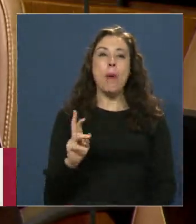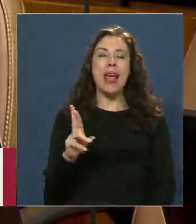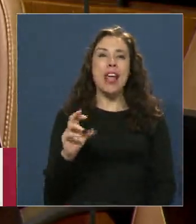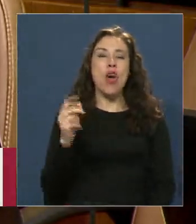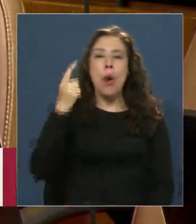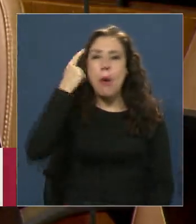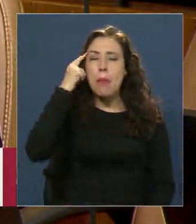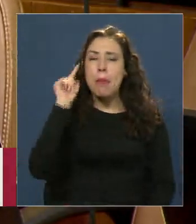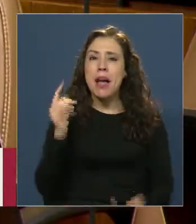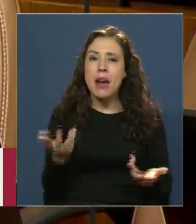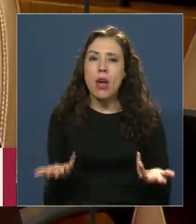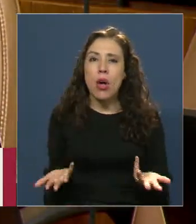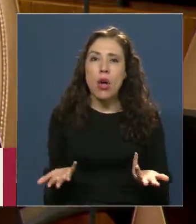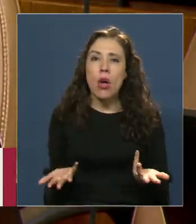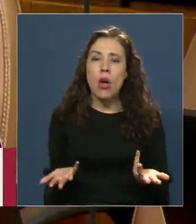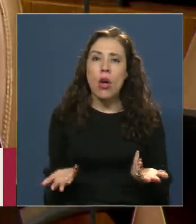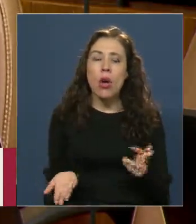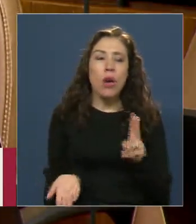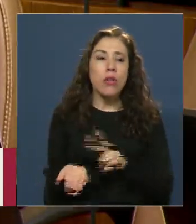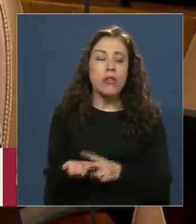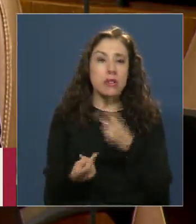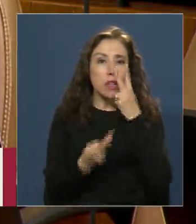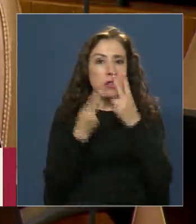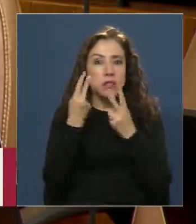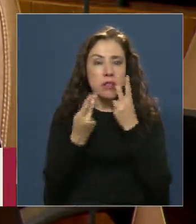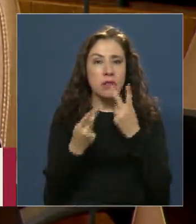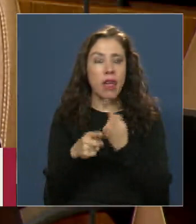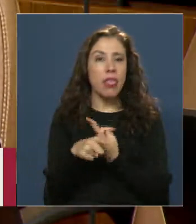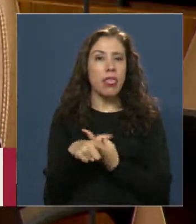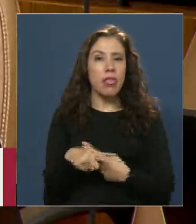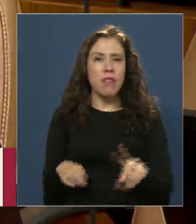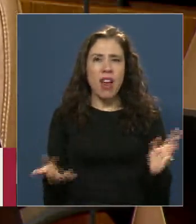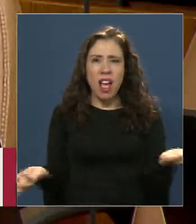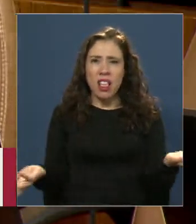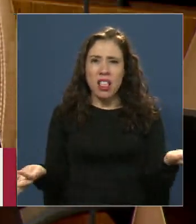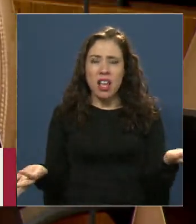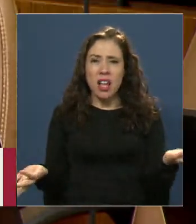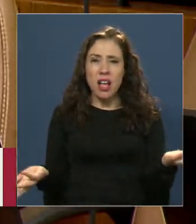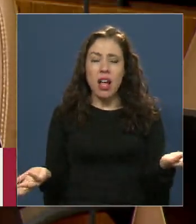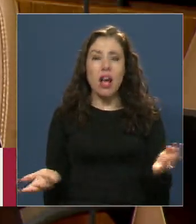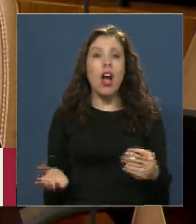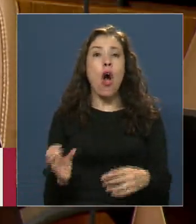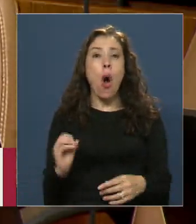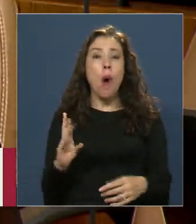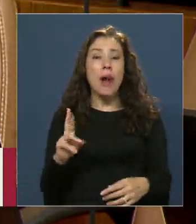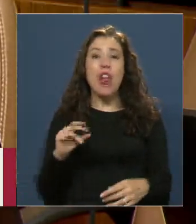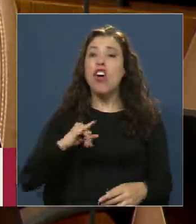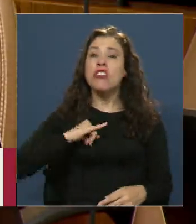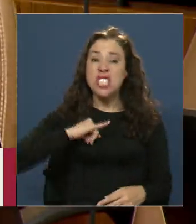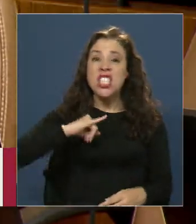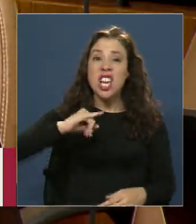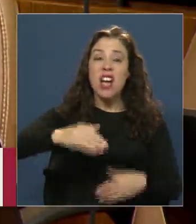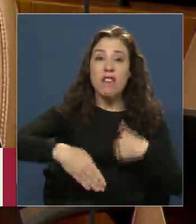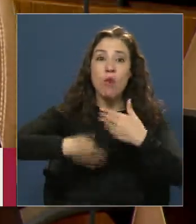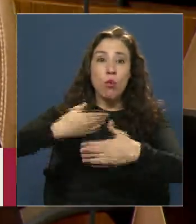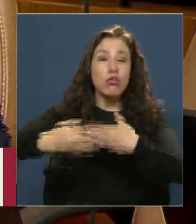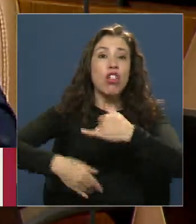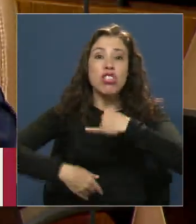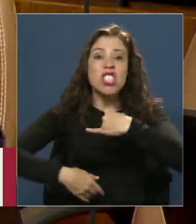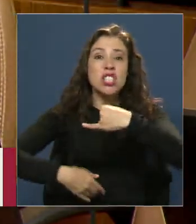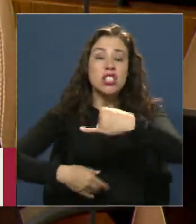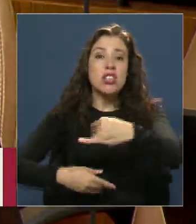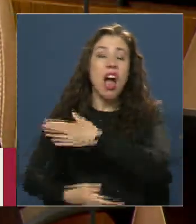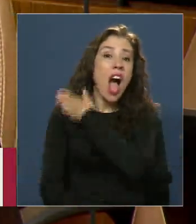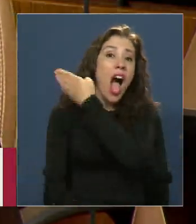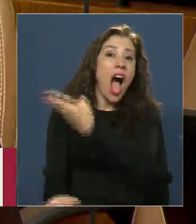realidad demostraba todo lo contrario. Los obreros seguimos funcionando, seguimos existiendo hasta